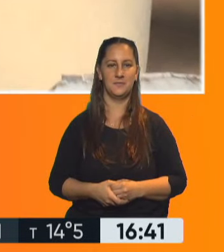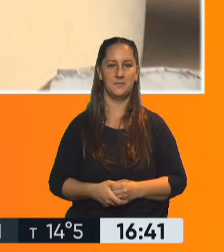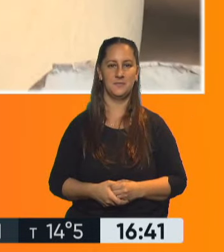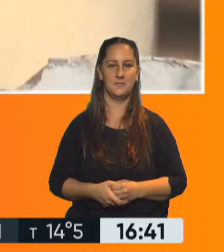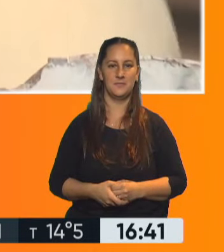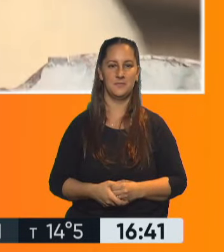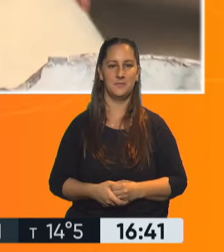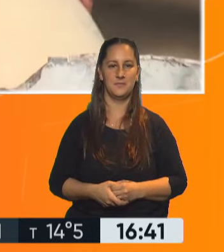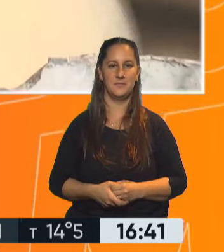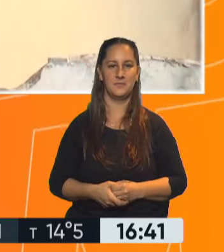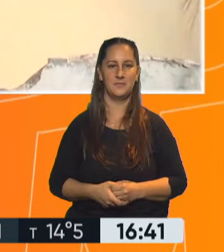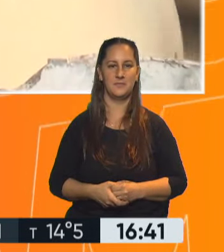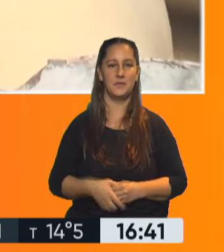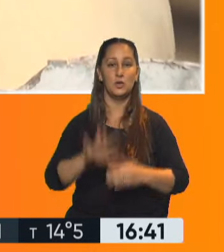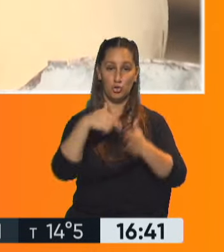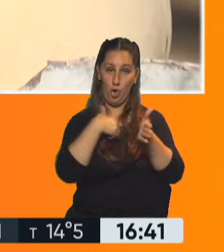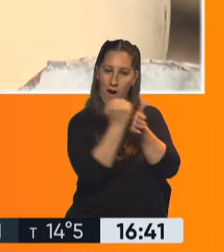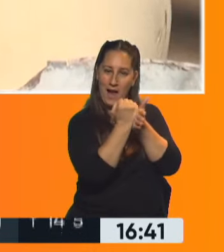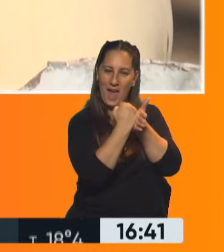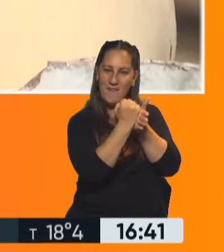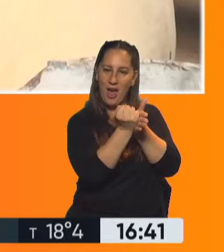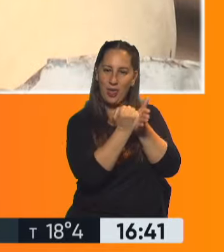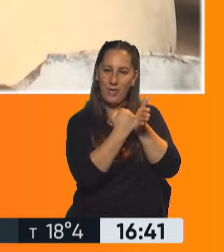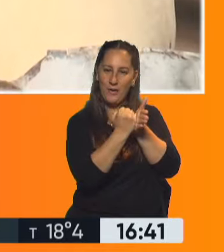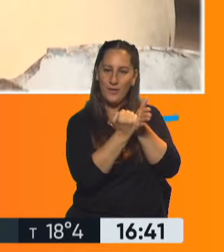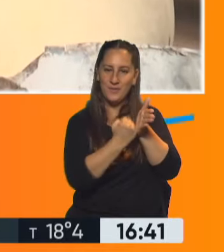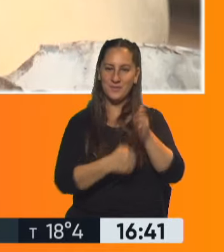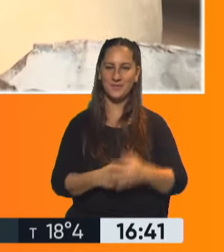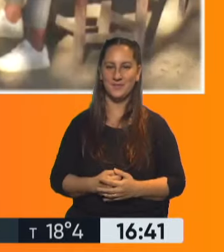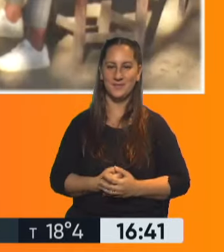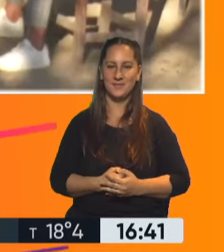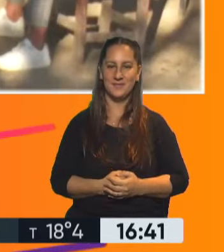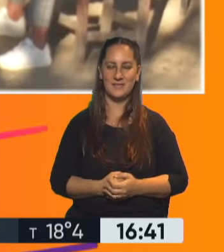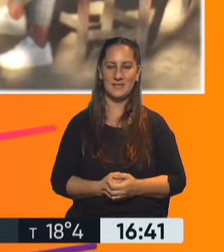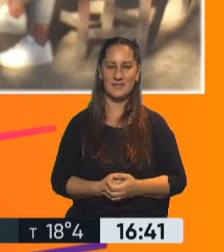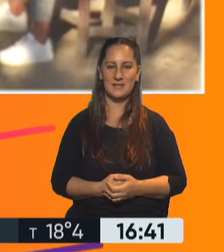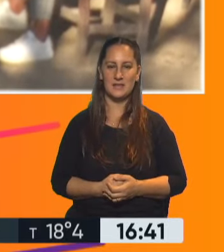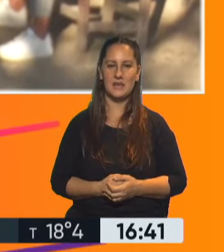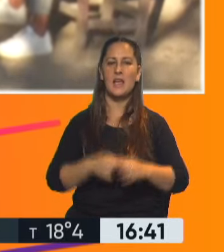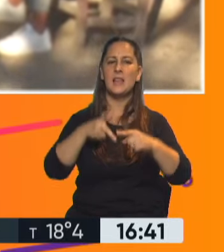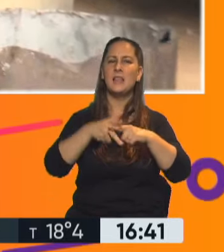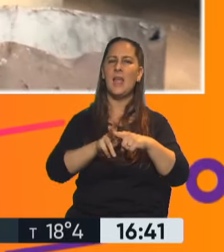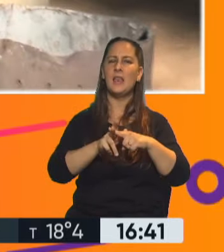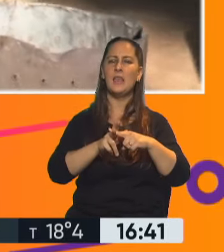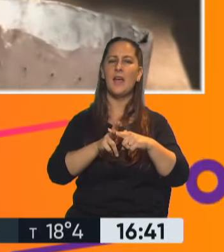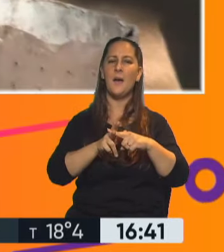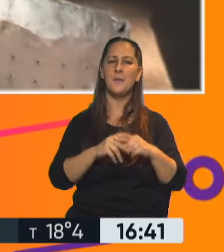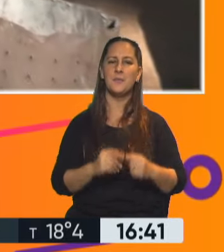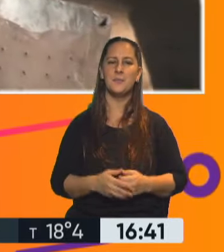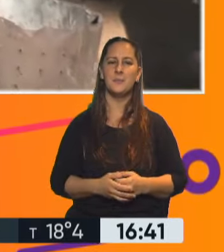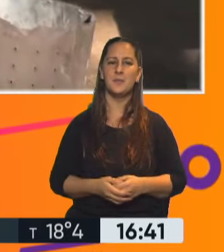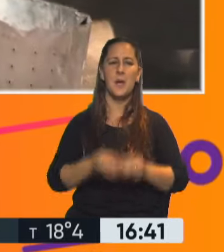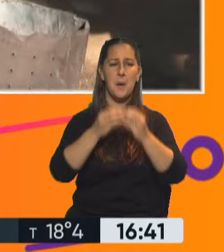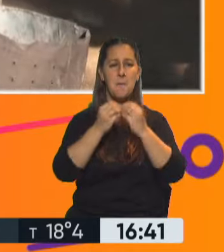estoy grabando esto, piro grabando a fuego, que esto empezó, es una técnica que